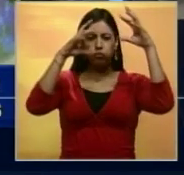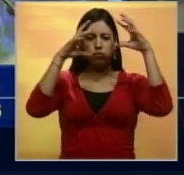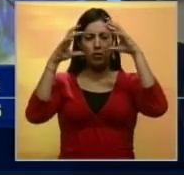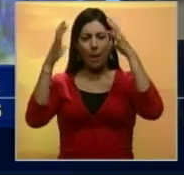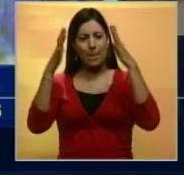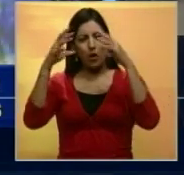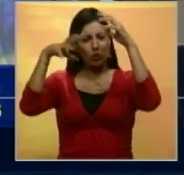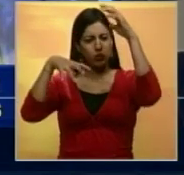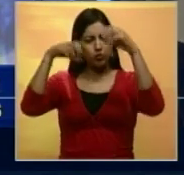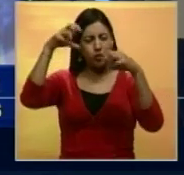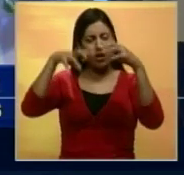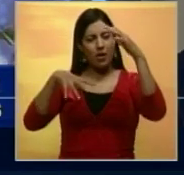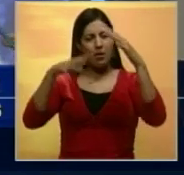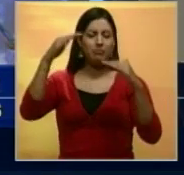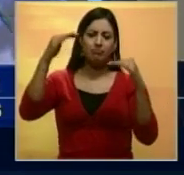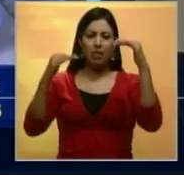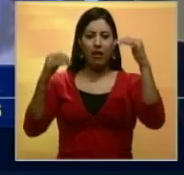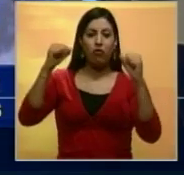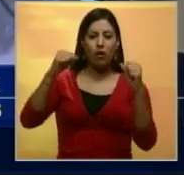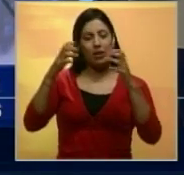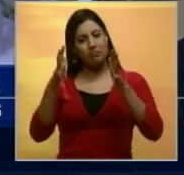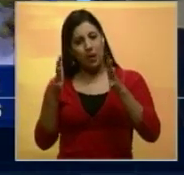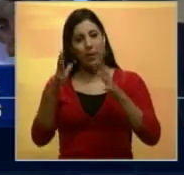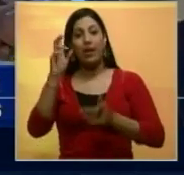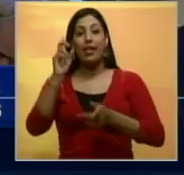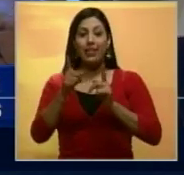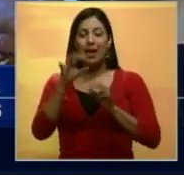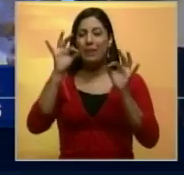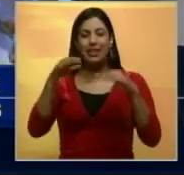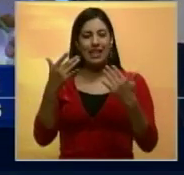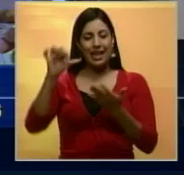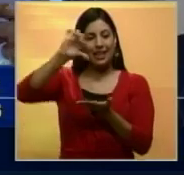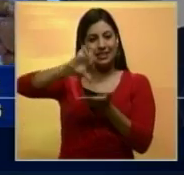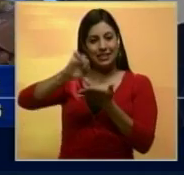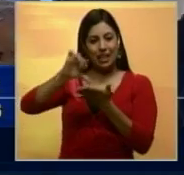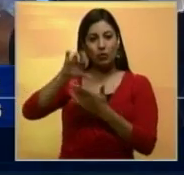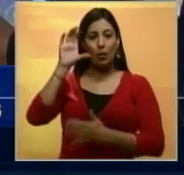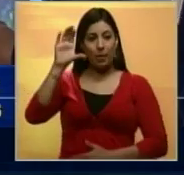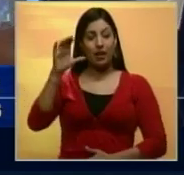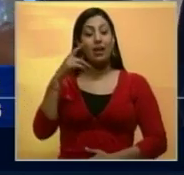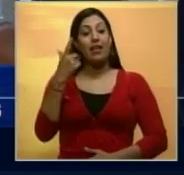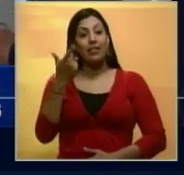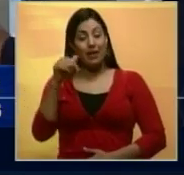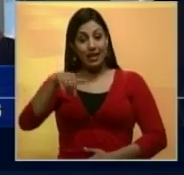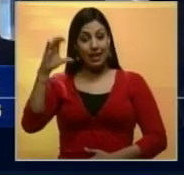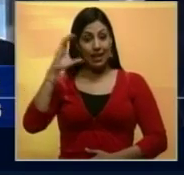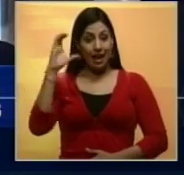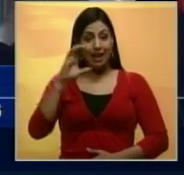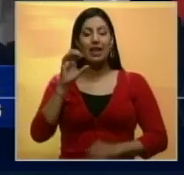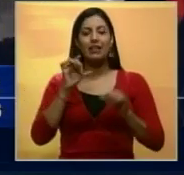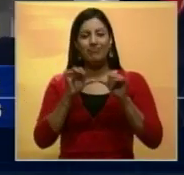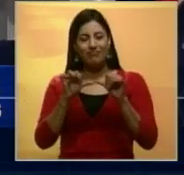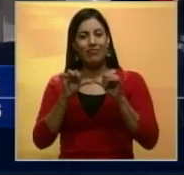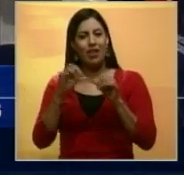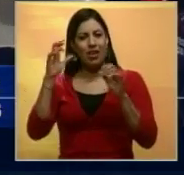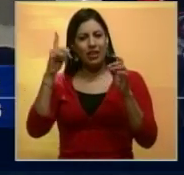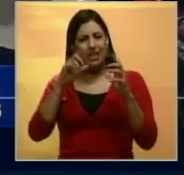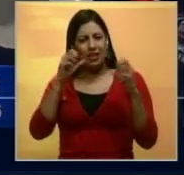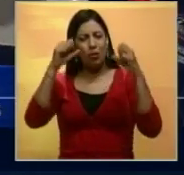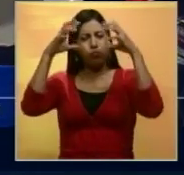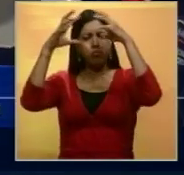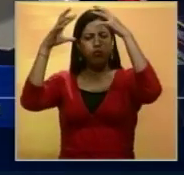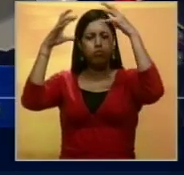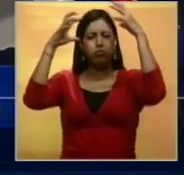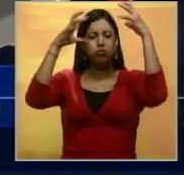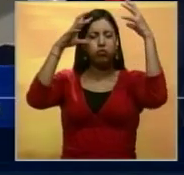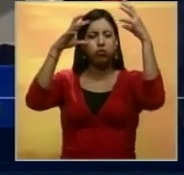con precipitaciones de intensidad variable, especialmente en la región central. Con respecto al Valle de Caracas, se mantendrá con abundante nubosidad